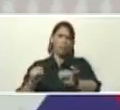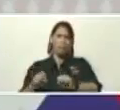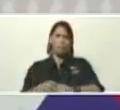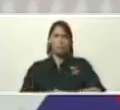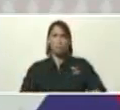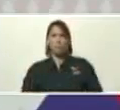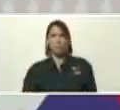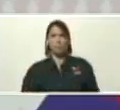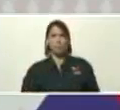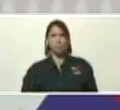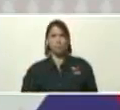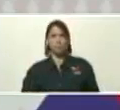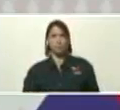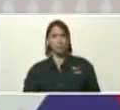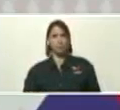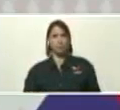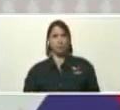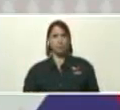se afectó